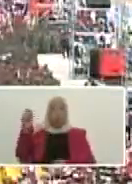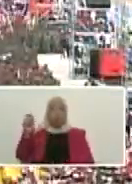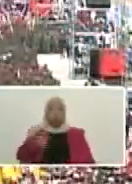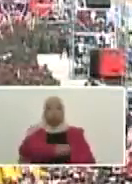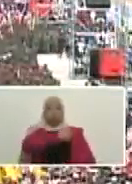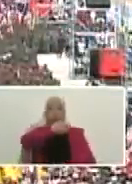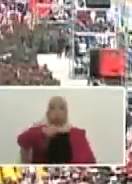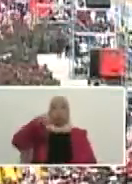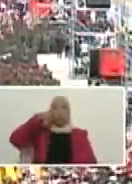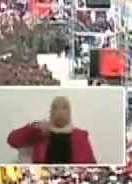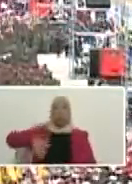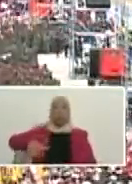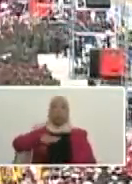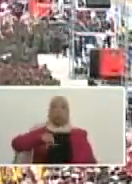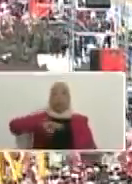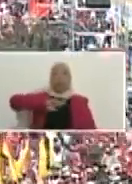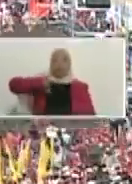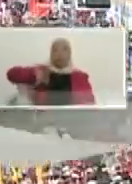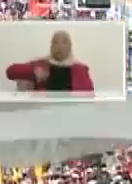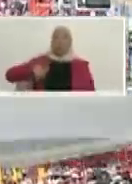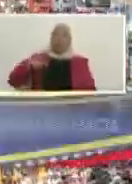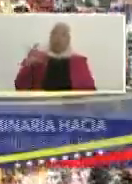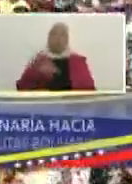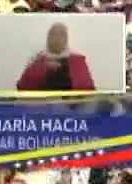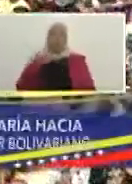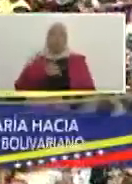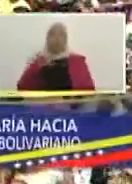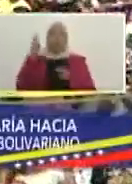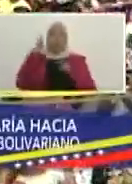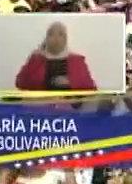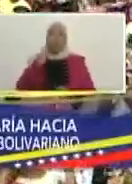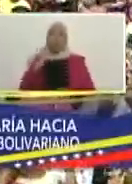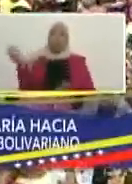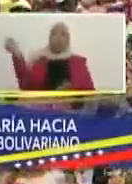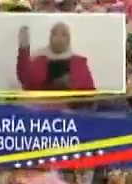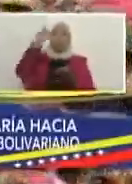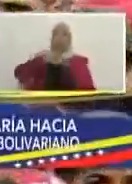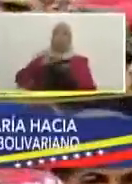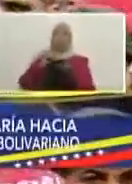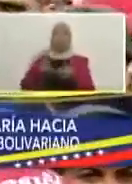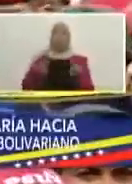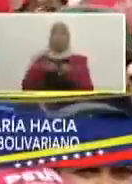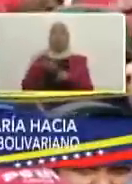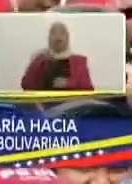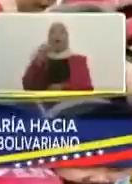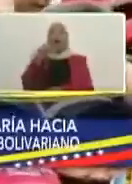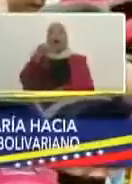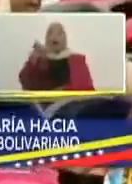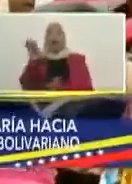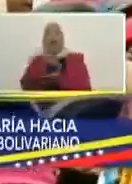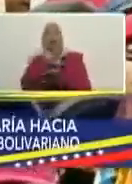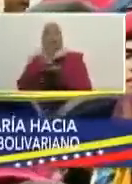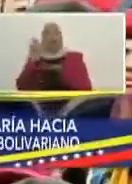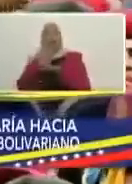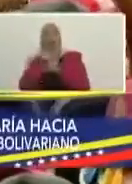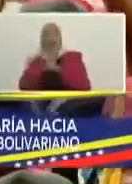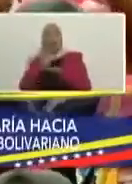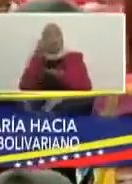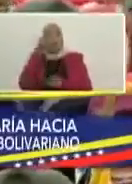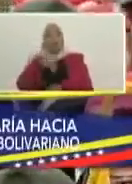por su pueblo, es Bolívar que está de regreso, como cantó Ali Primera.